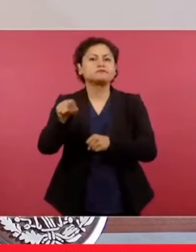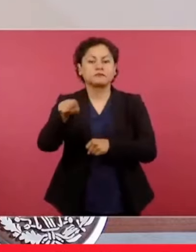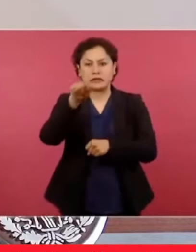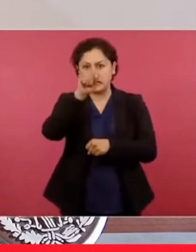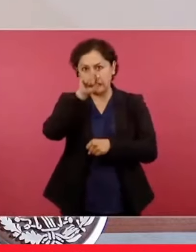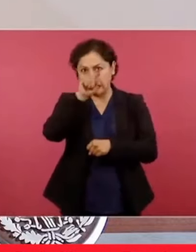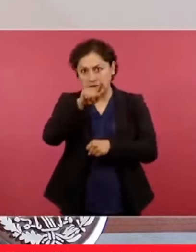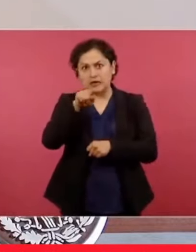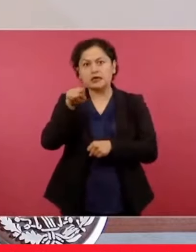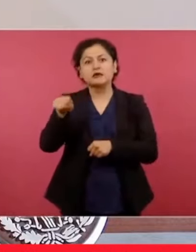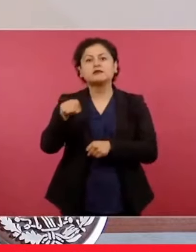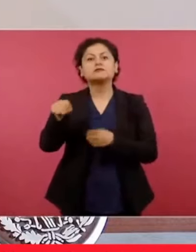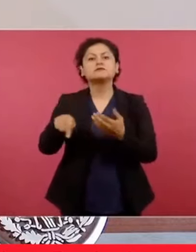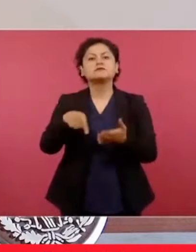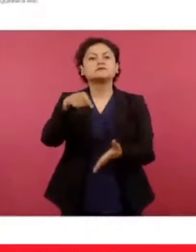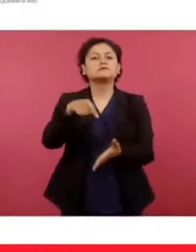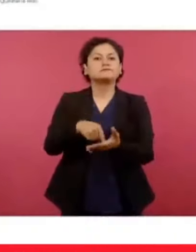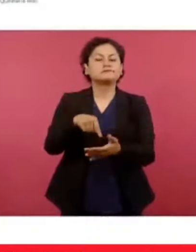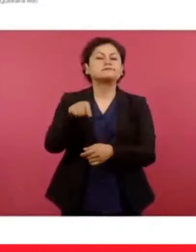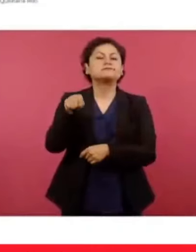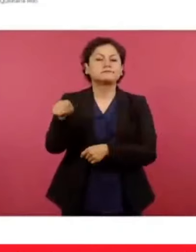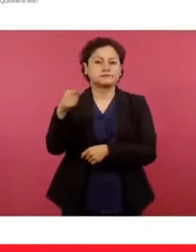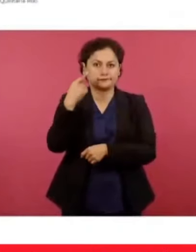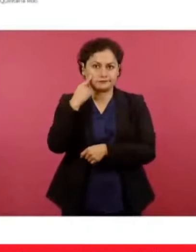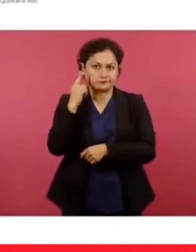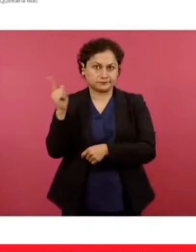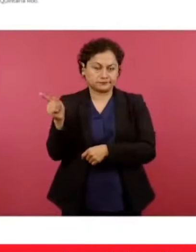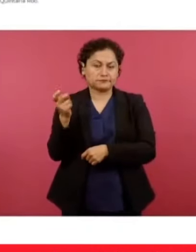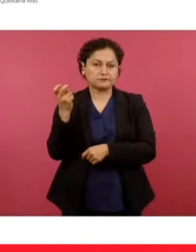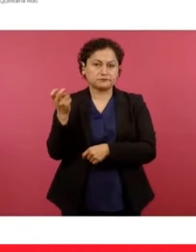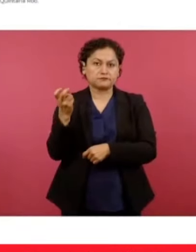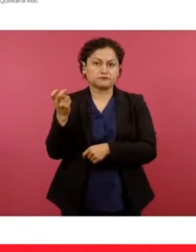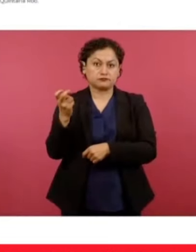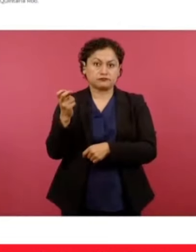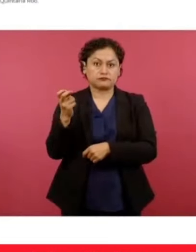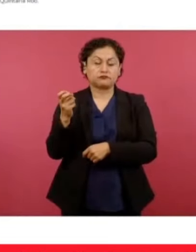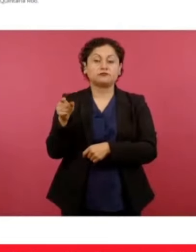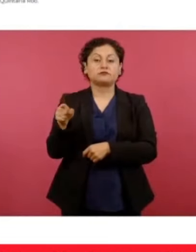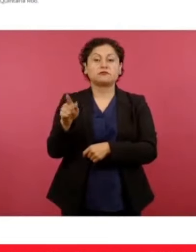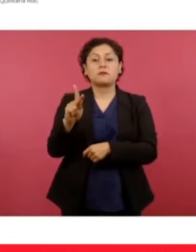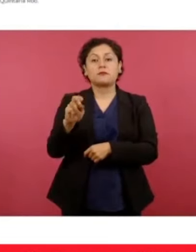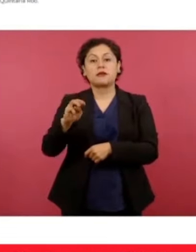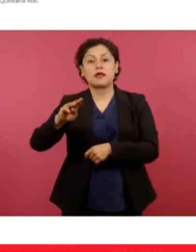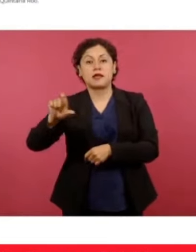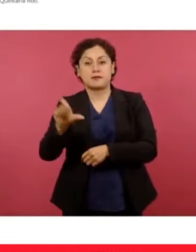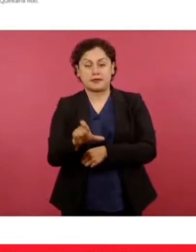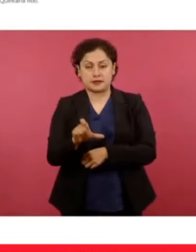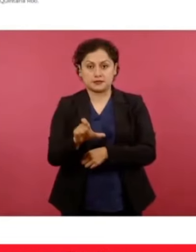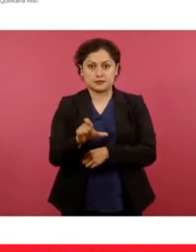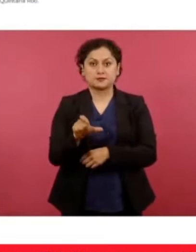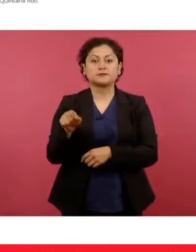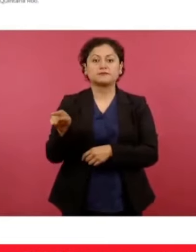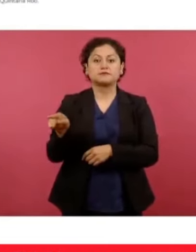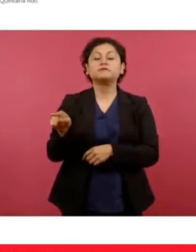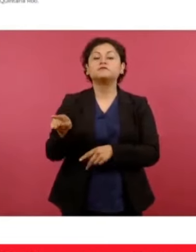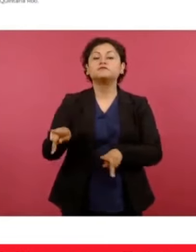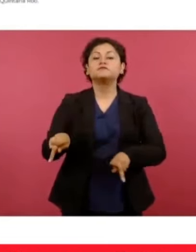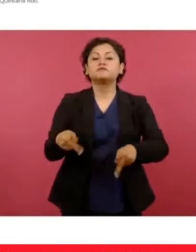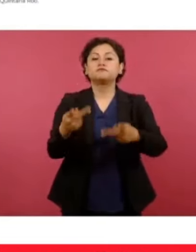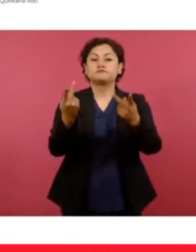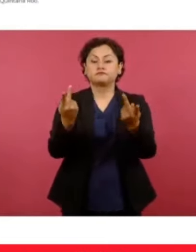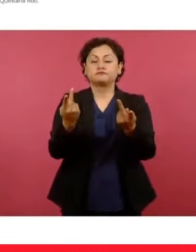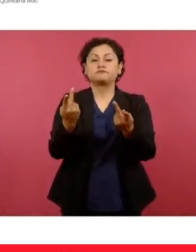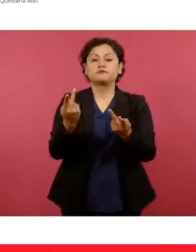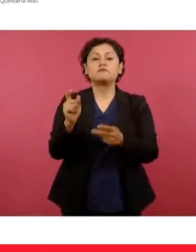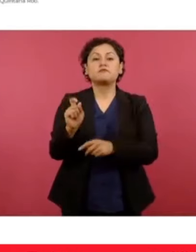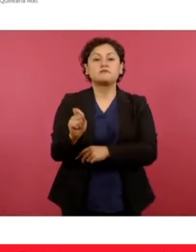Jalisco una estación de servicio servicio Sierra Esmeralda de franquicia Pemex con el precio por litro promedio